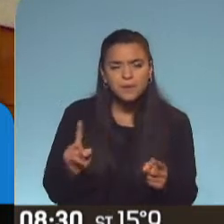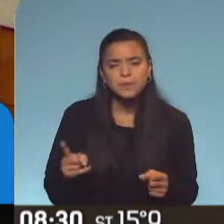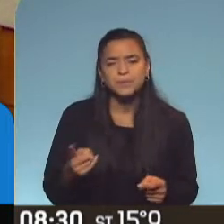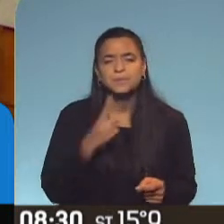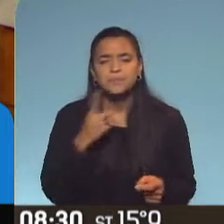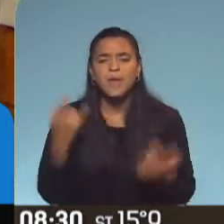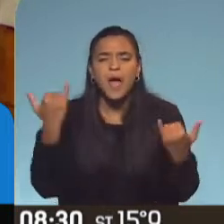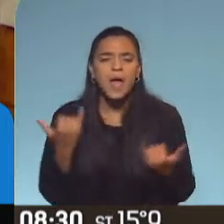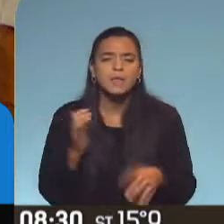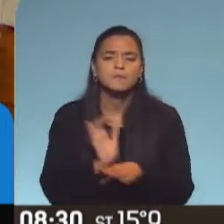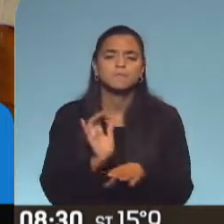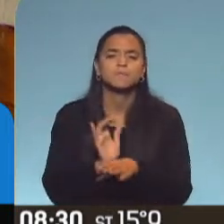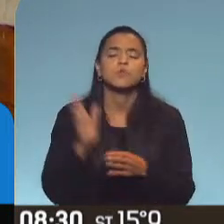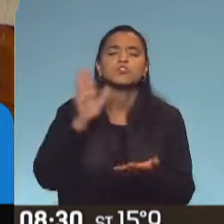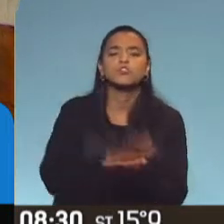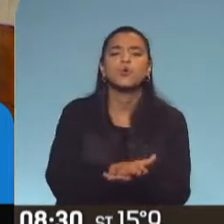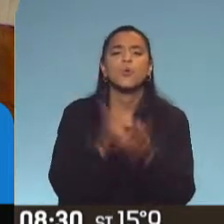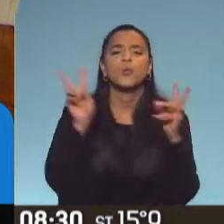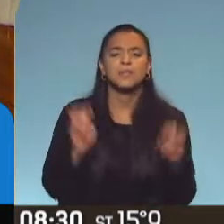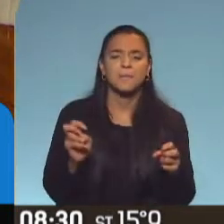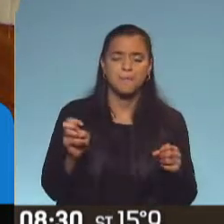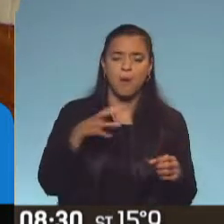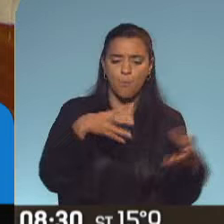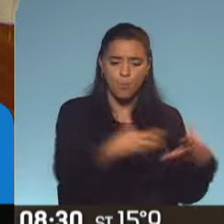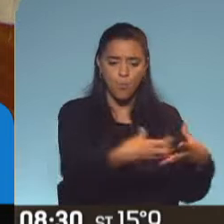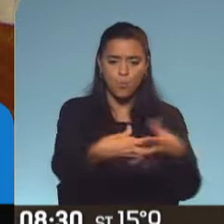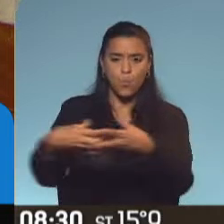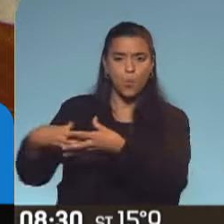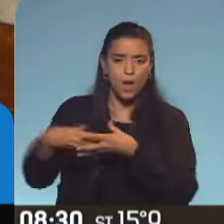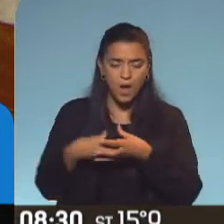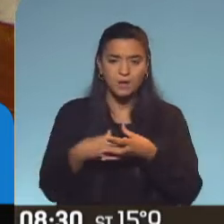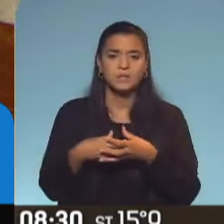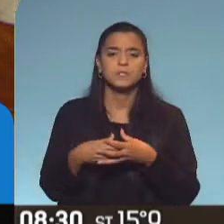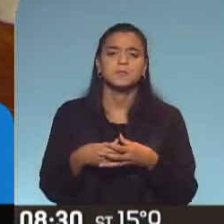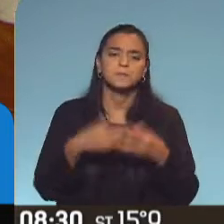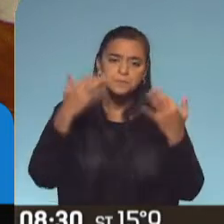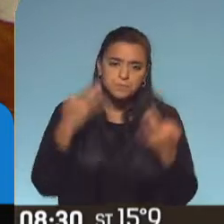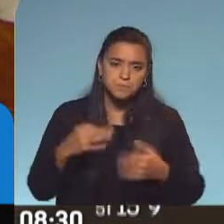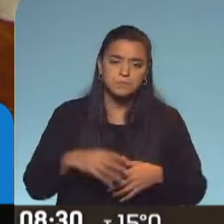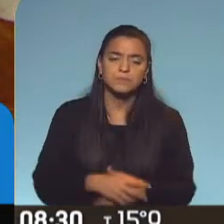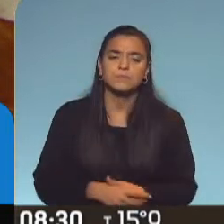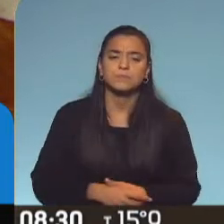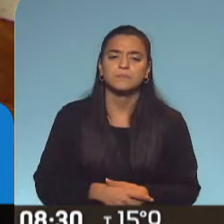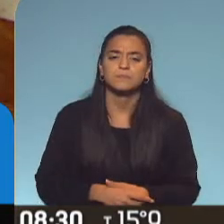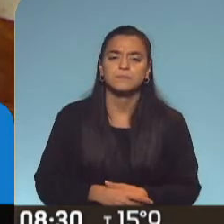de sondeo, encuesta respecto a la cantidad de burbujas escolares que resultaron